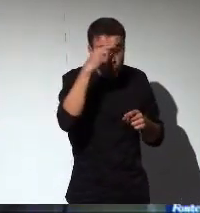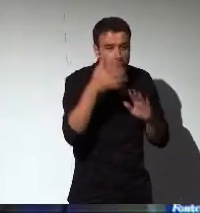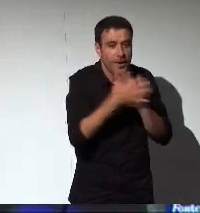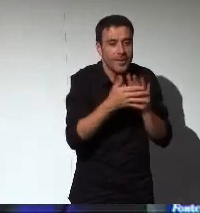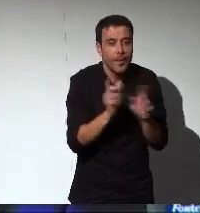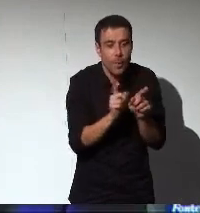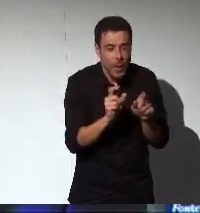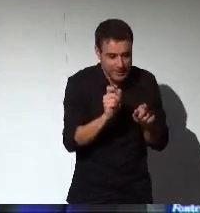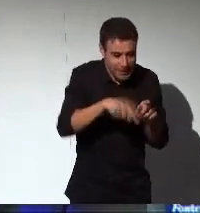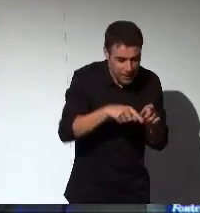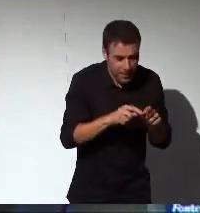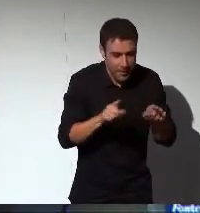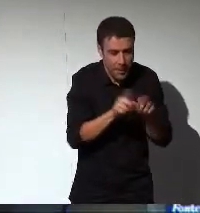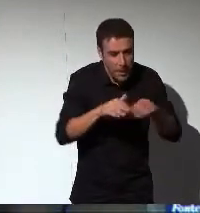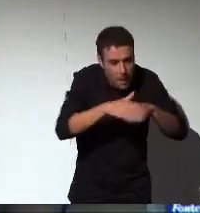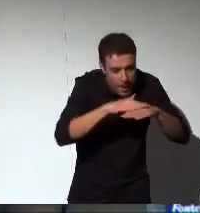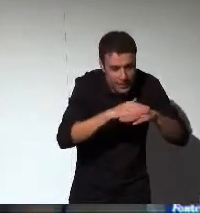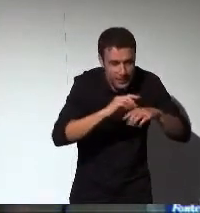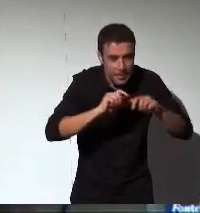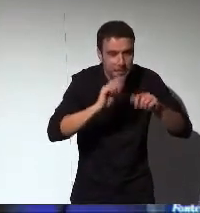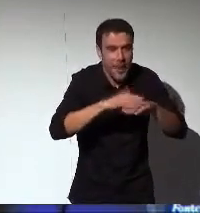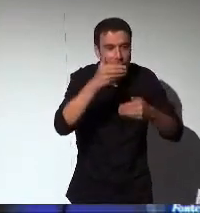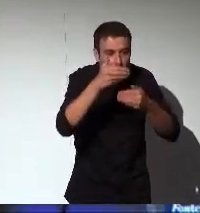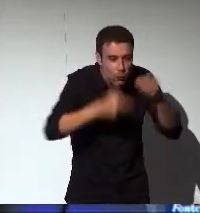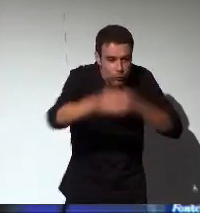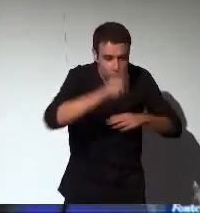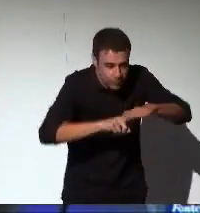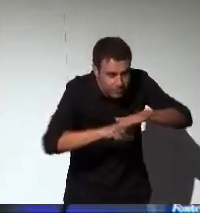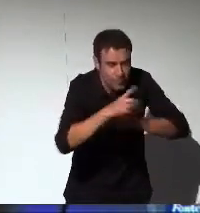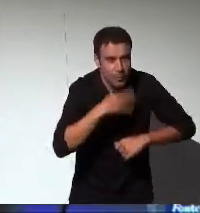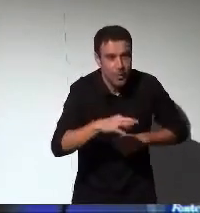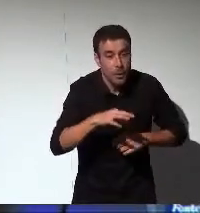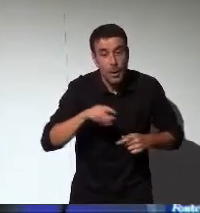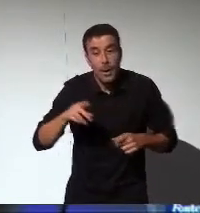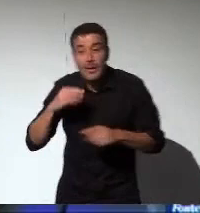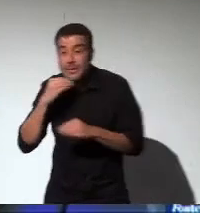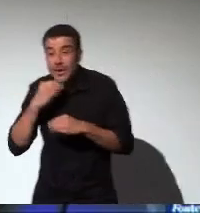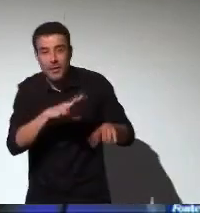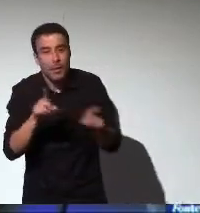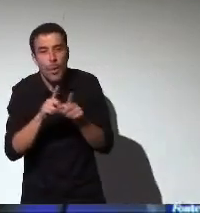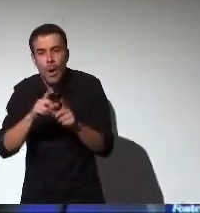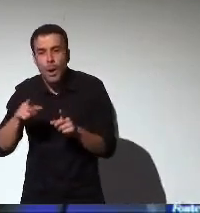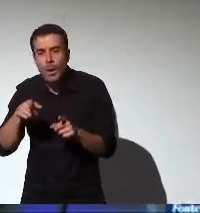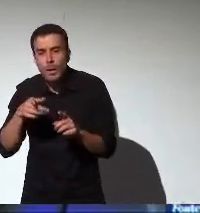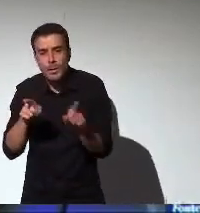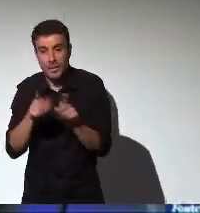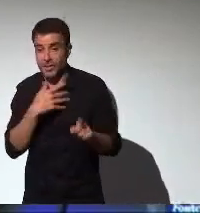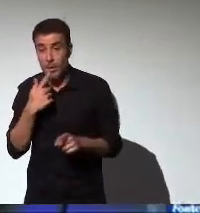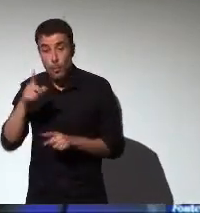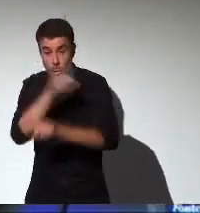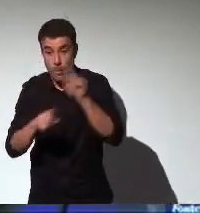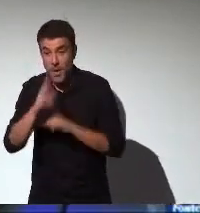caso crear esa cultura de sostenibilidad es sembrar para el futuro. La transferencia es recoger de forma directa o resolver esos problemas de